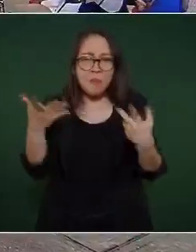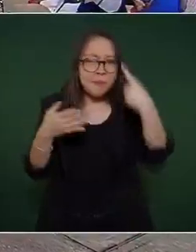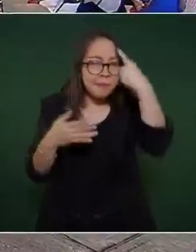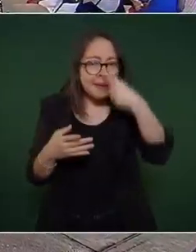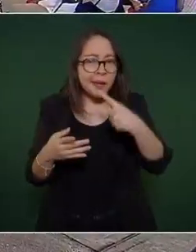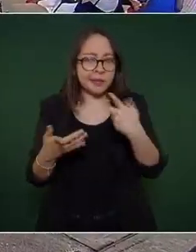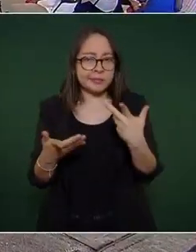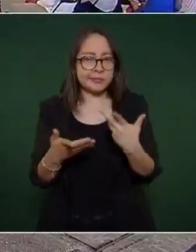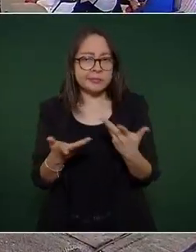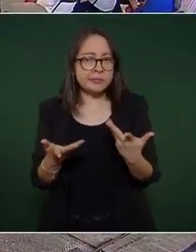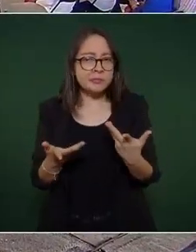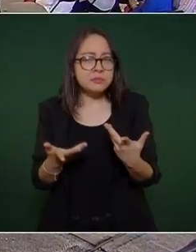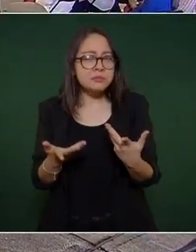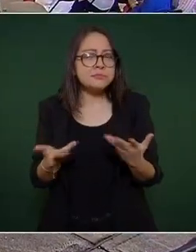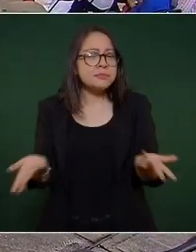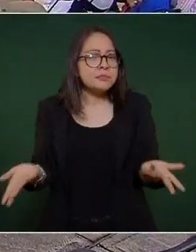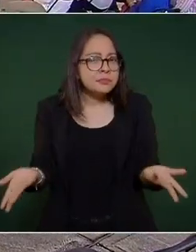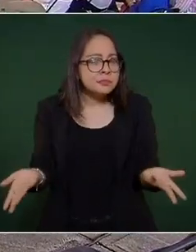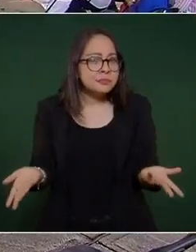elaboraron